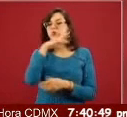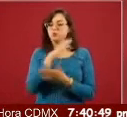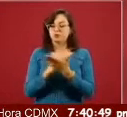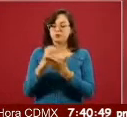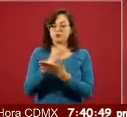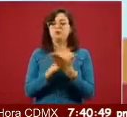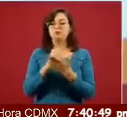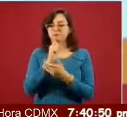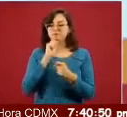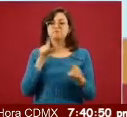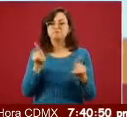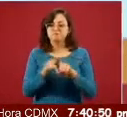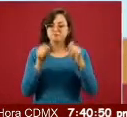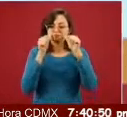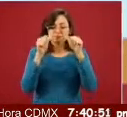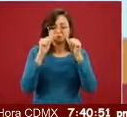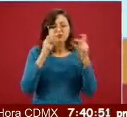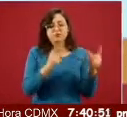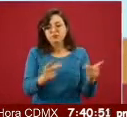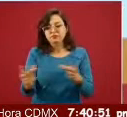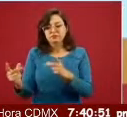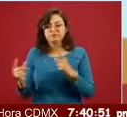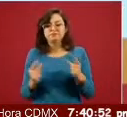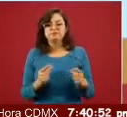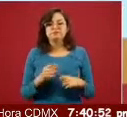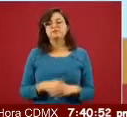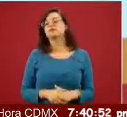muy involucrado. Les pongo un ejemplo concreto.